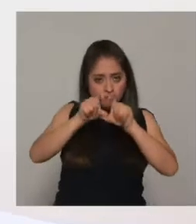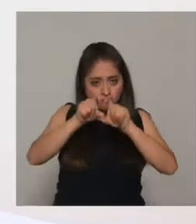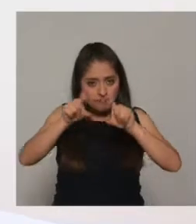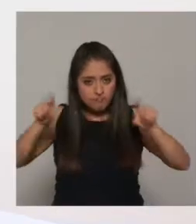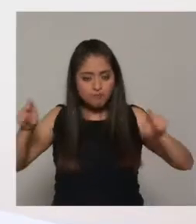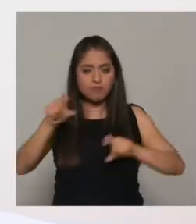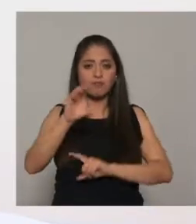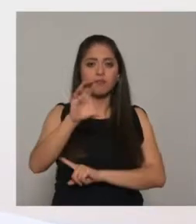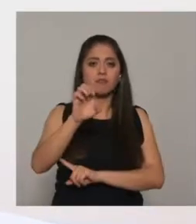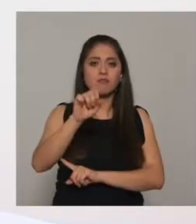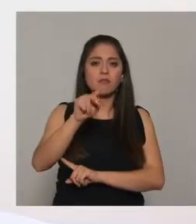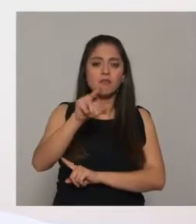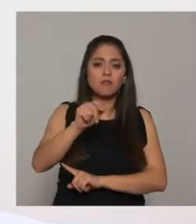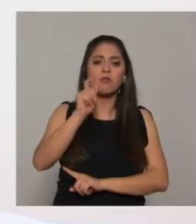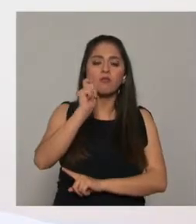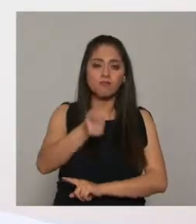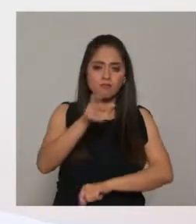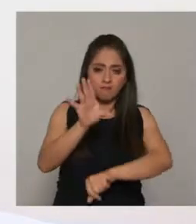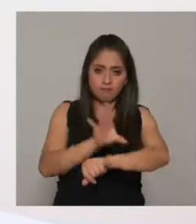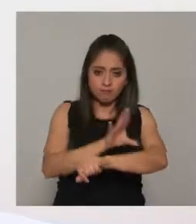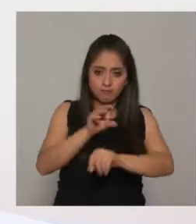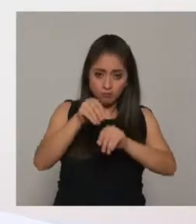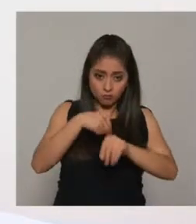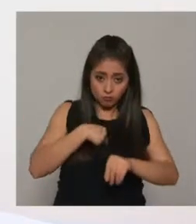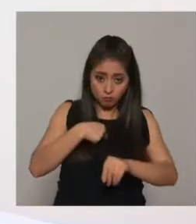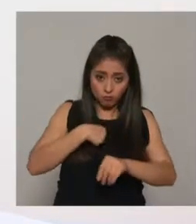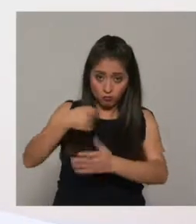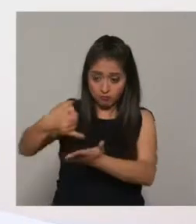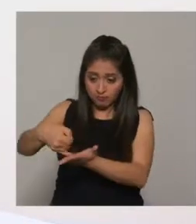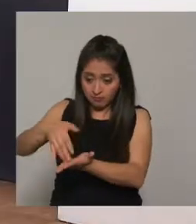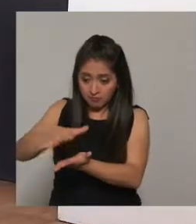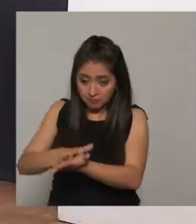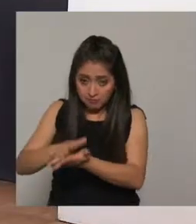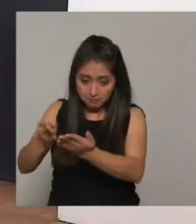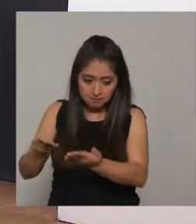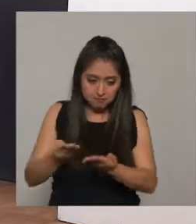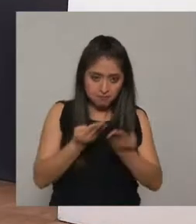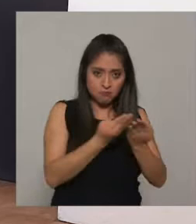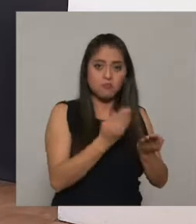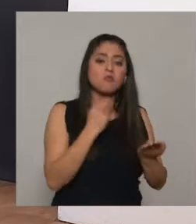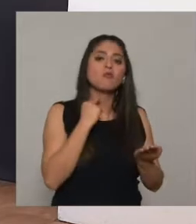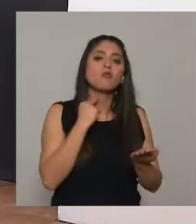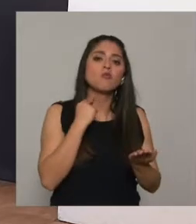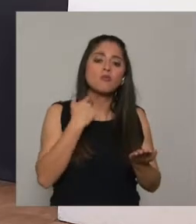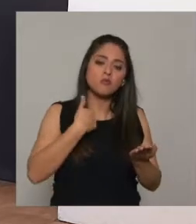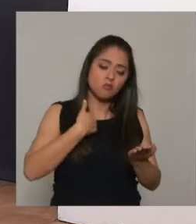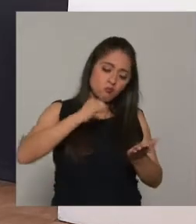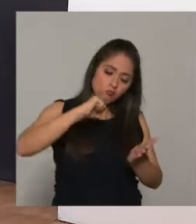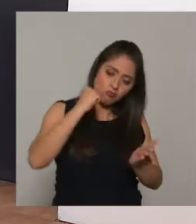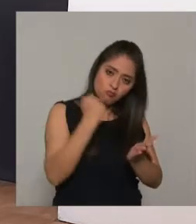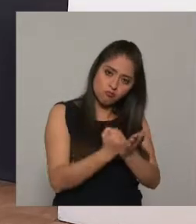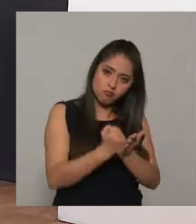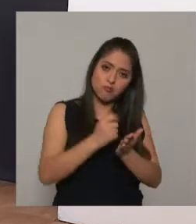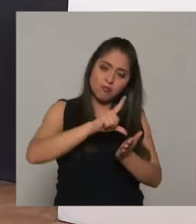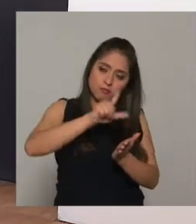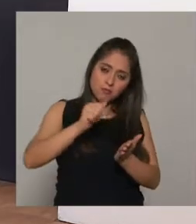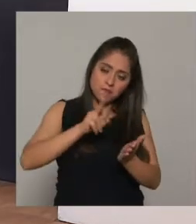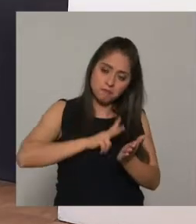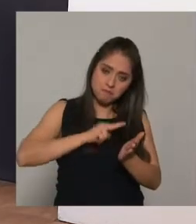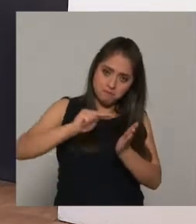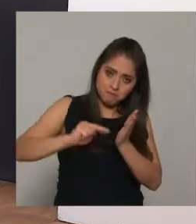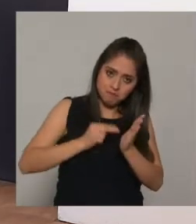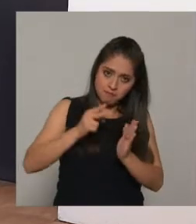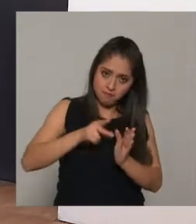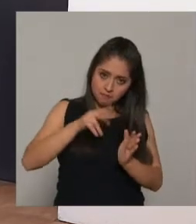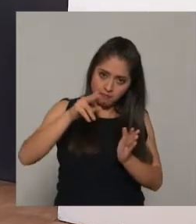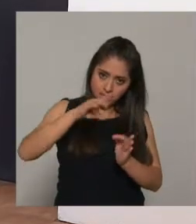certificación electrónica. Esa yo la imprimo en mi notaría y simplemente le imprimo mi sello, la firmo al final y te la entrego como